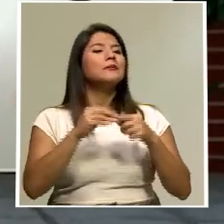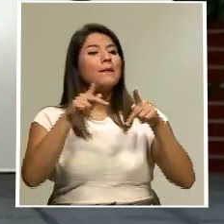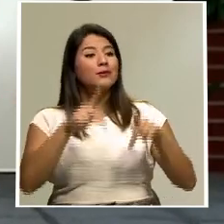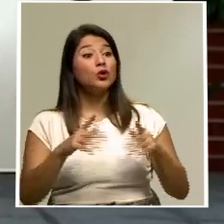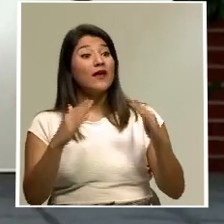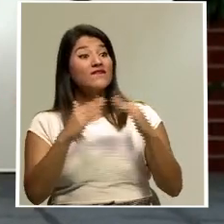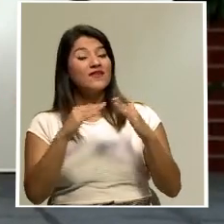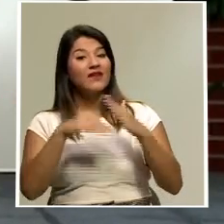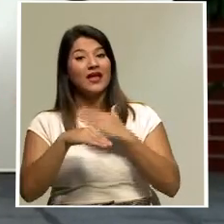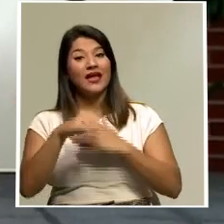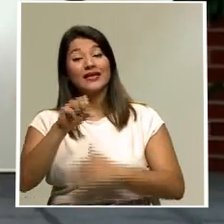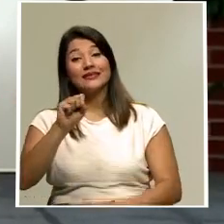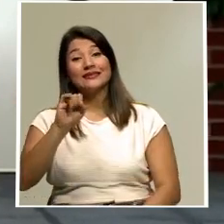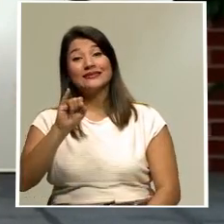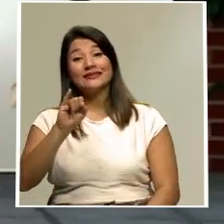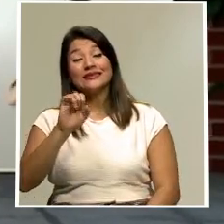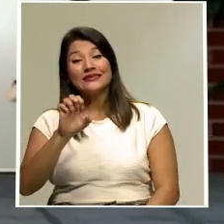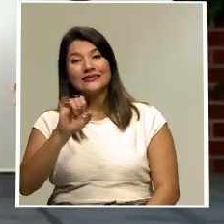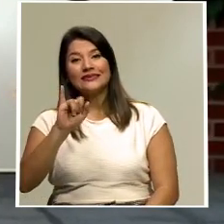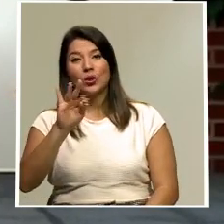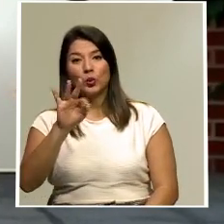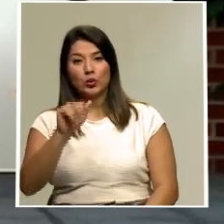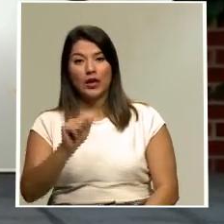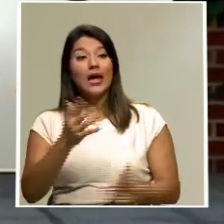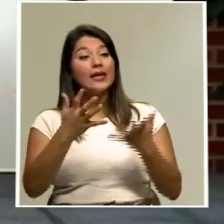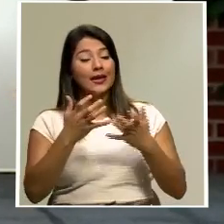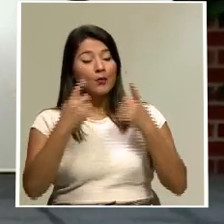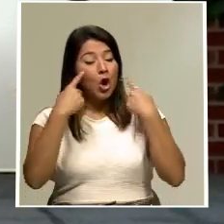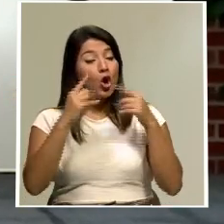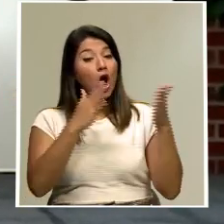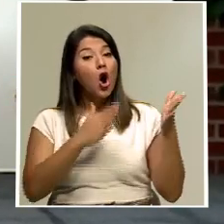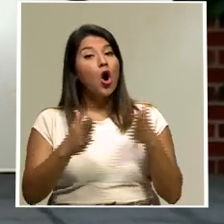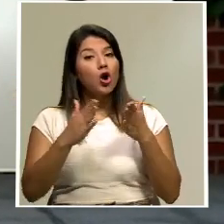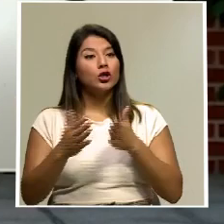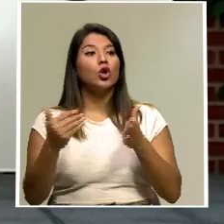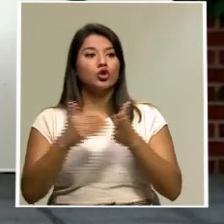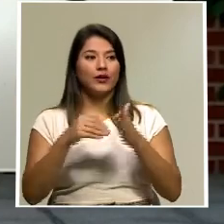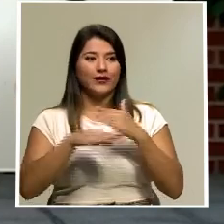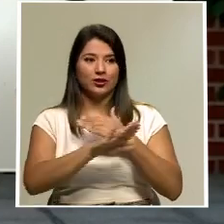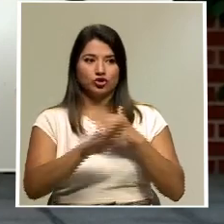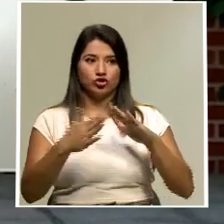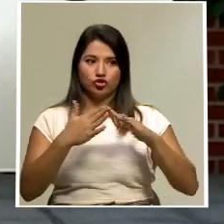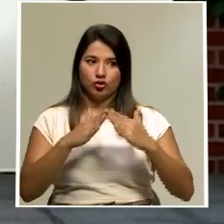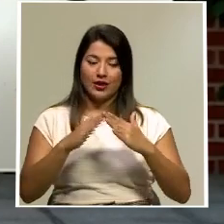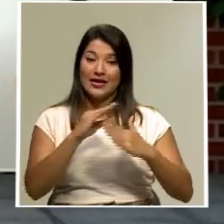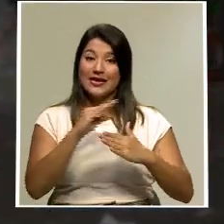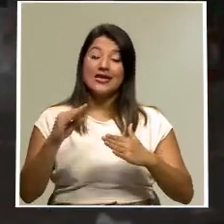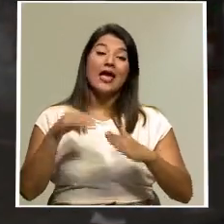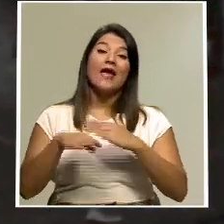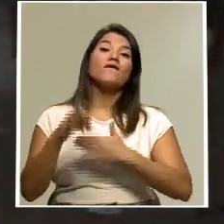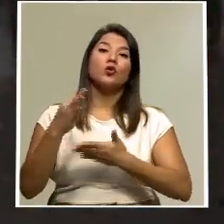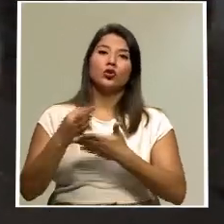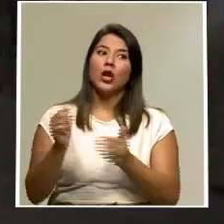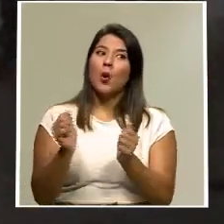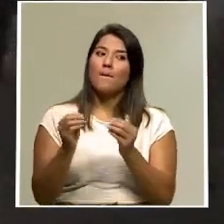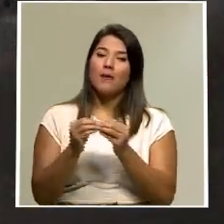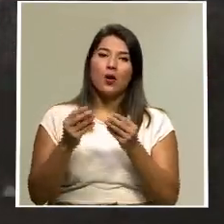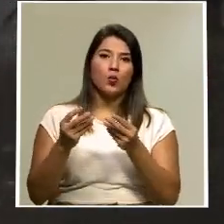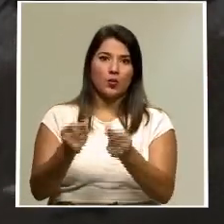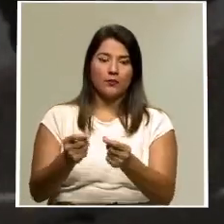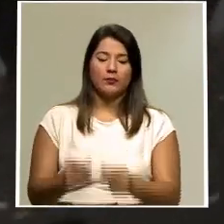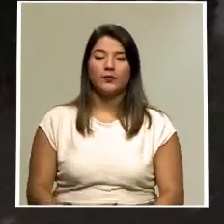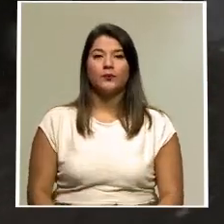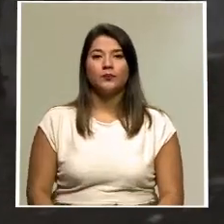Melilla que vamos a restablecer el orden en su ciudad y nuestras fronteras con la máxima celeridad. Esta crisis